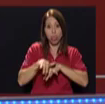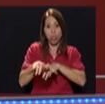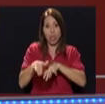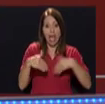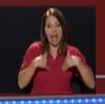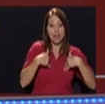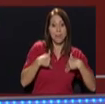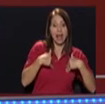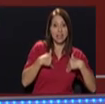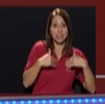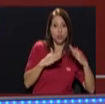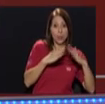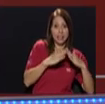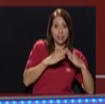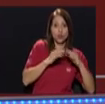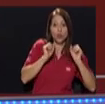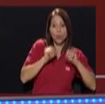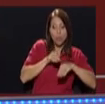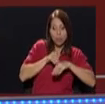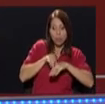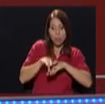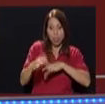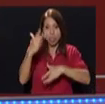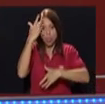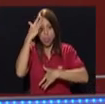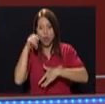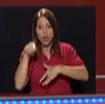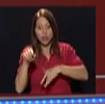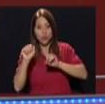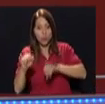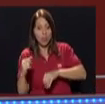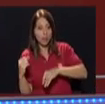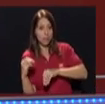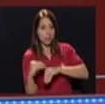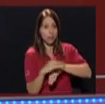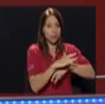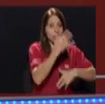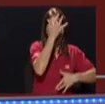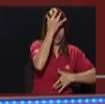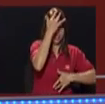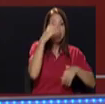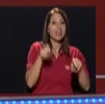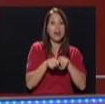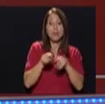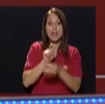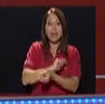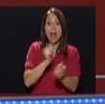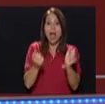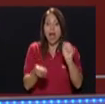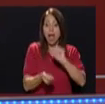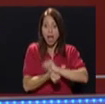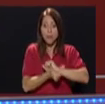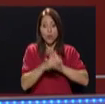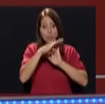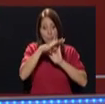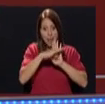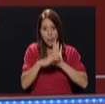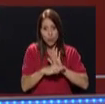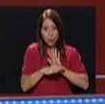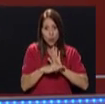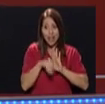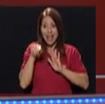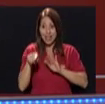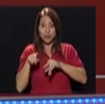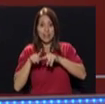o viceversa, además de todo el cambio de patrón de historia natural, y esa interacción genera pues esa dependencia